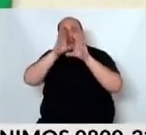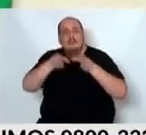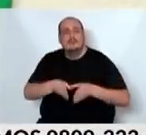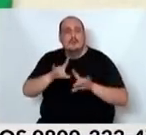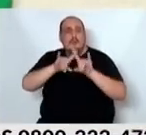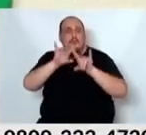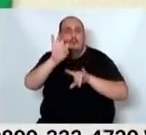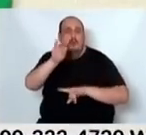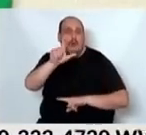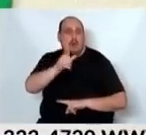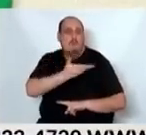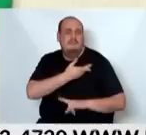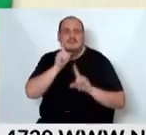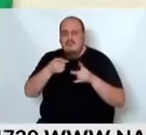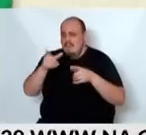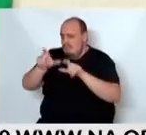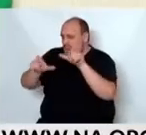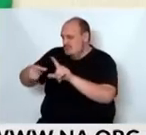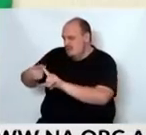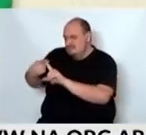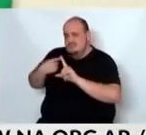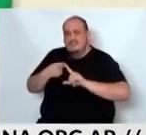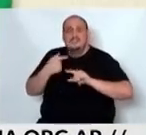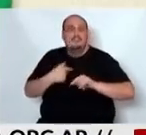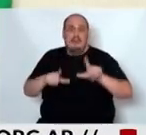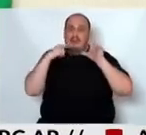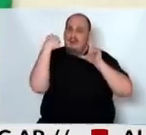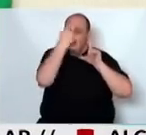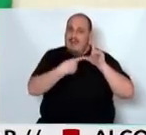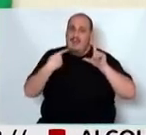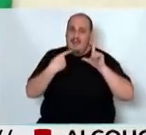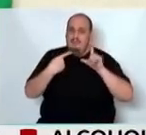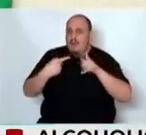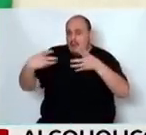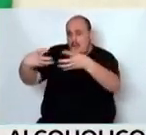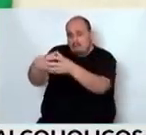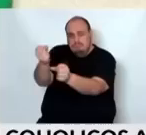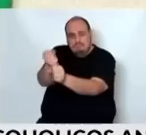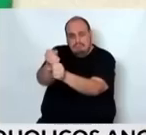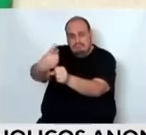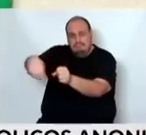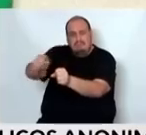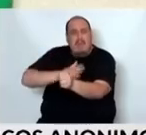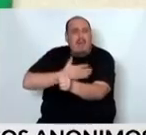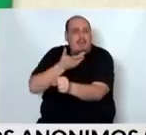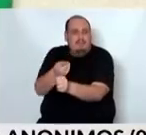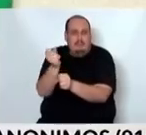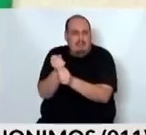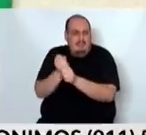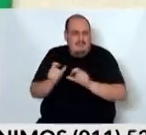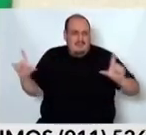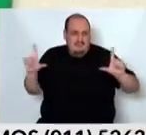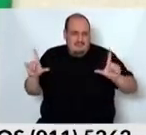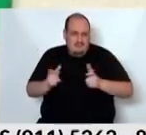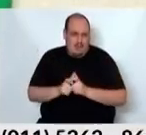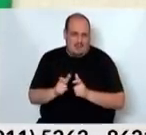gente que hace junto a mí. Yo lo digo muchas veces, yo soy la cara de un grupo de gente que le pone muchísimo amor a esto. ¿Por